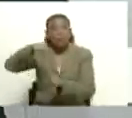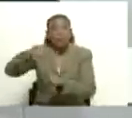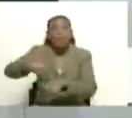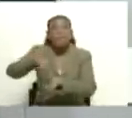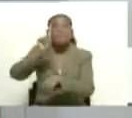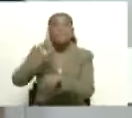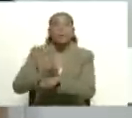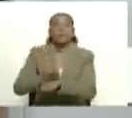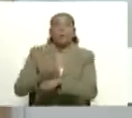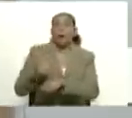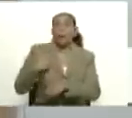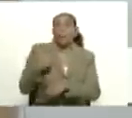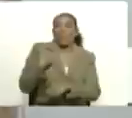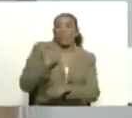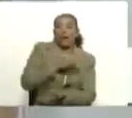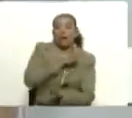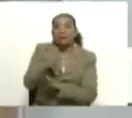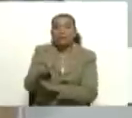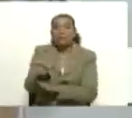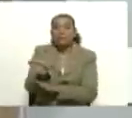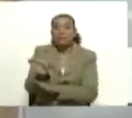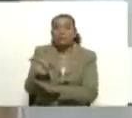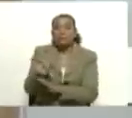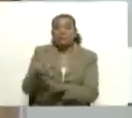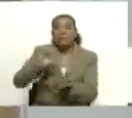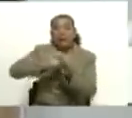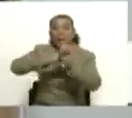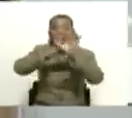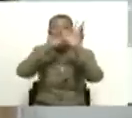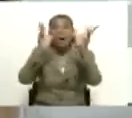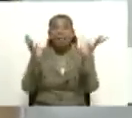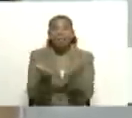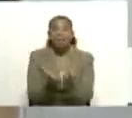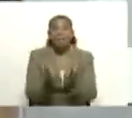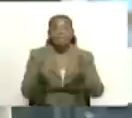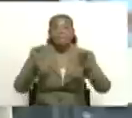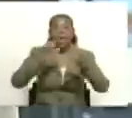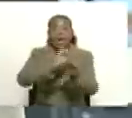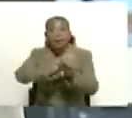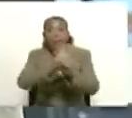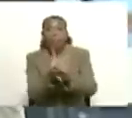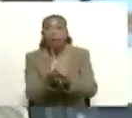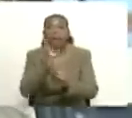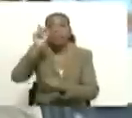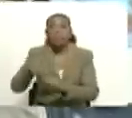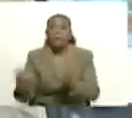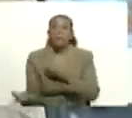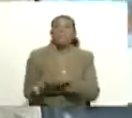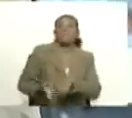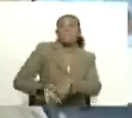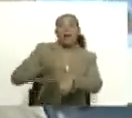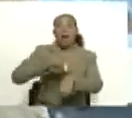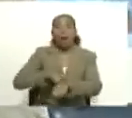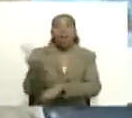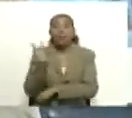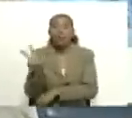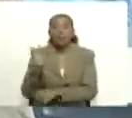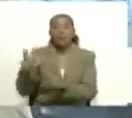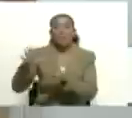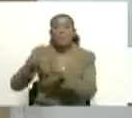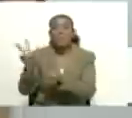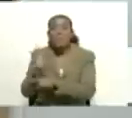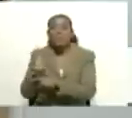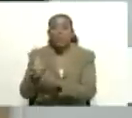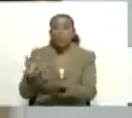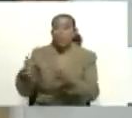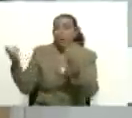Y aprovecharon además la coyuntura de la pandemia para que también en la pandemia colapsara. Planteaban el hecho de un